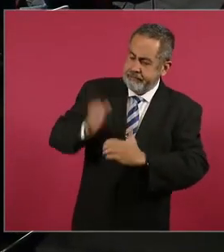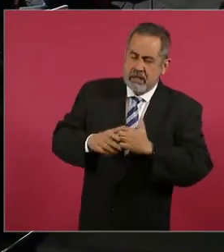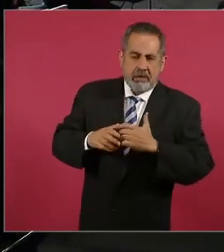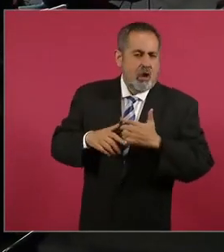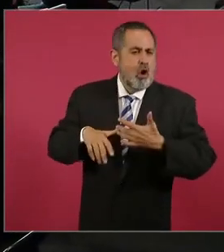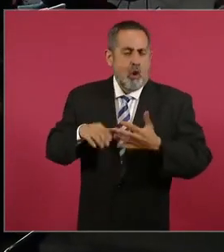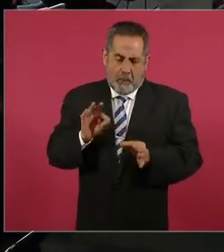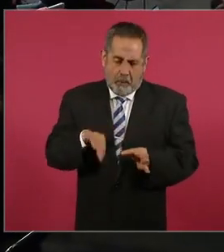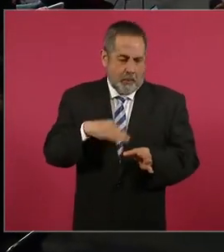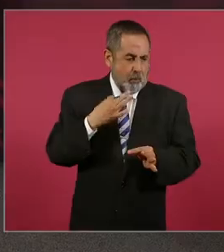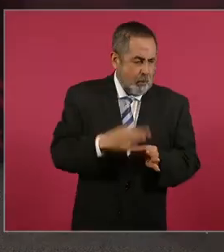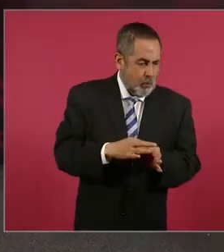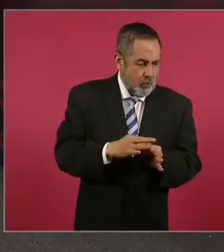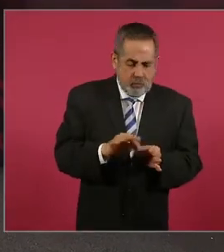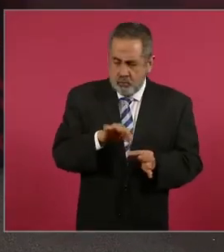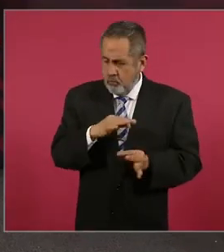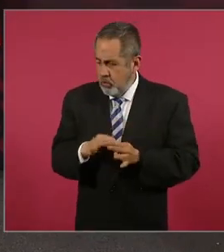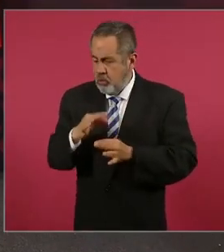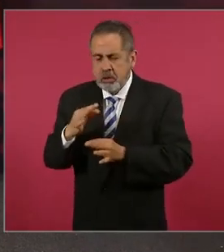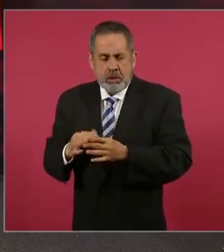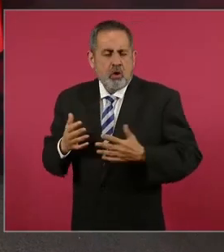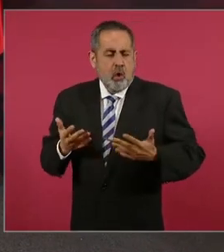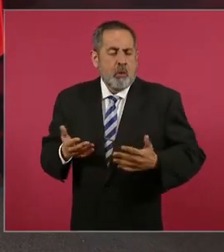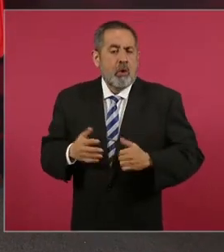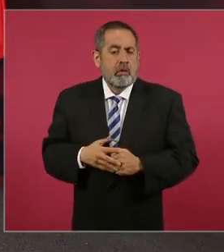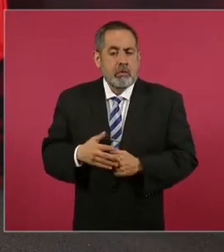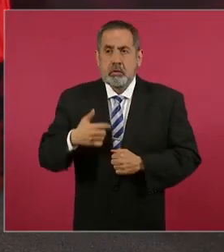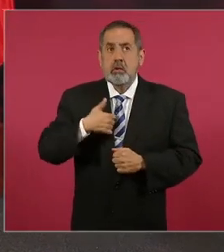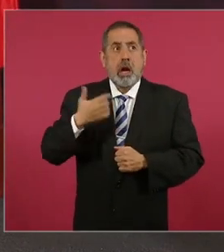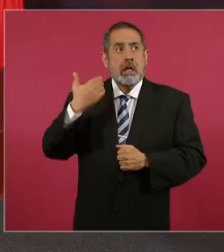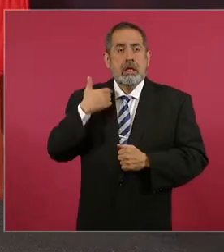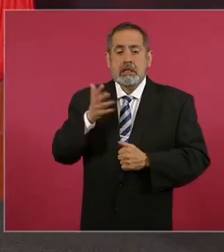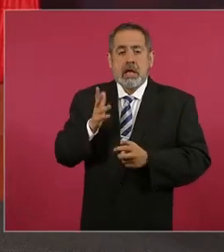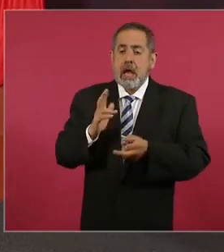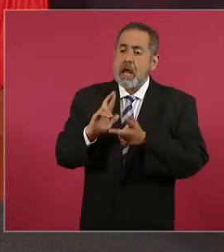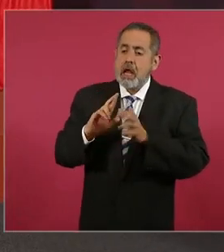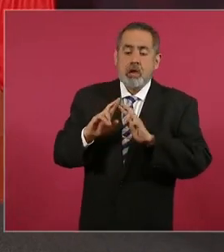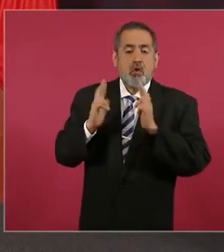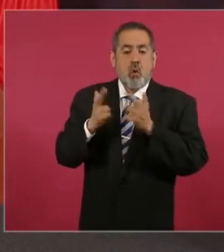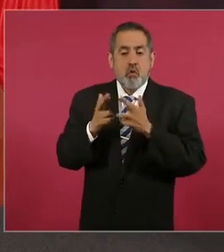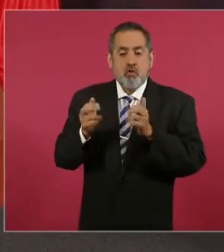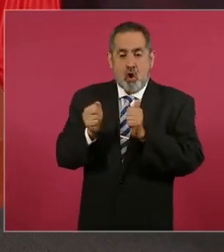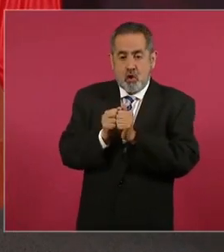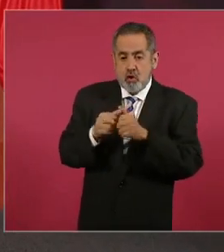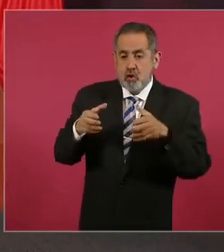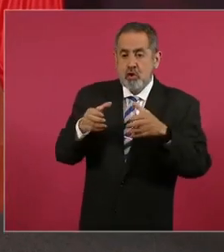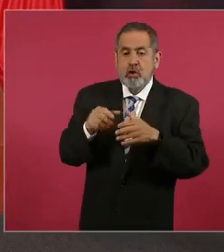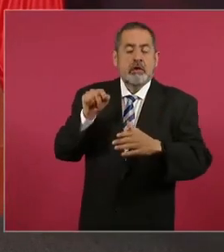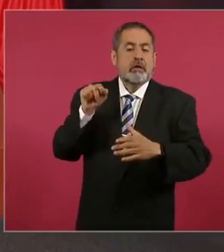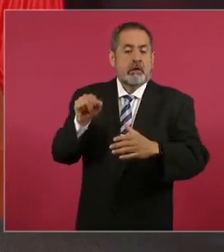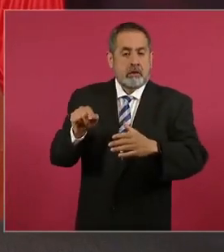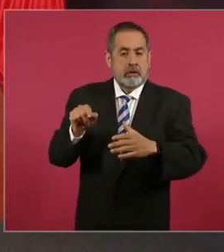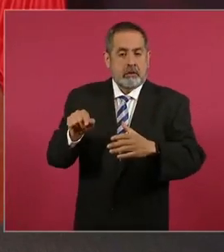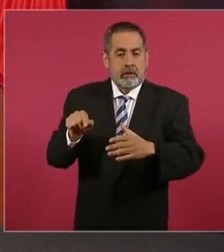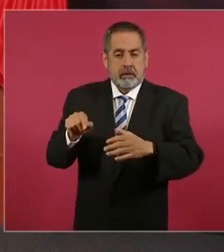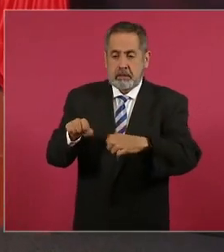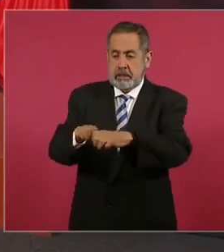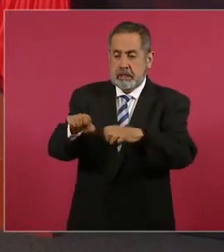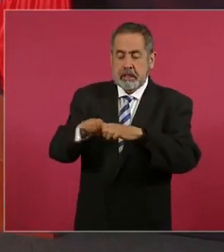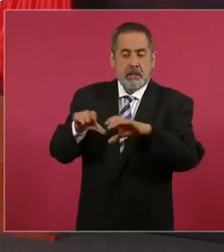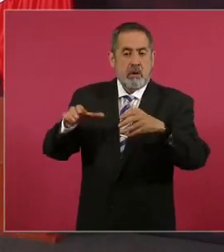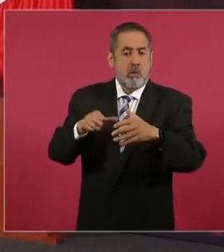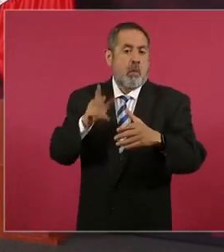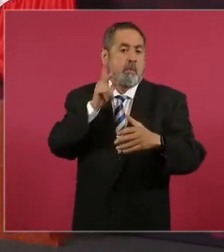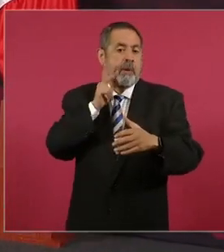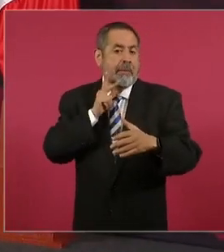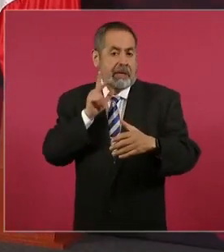Ya tuve una reunión con todo el equipo de Pemex.